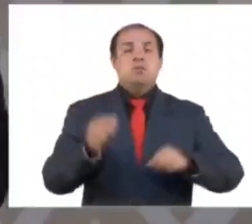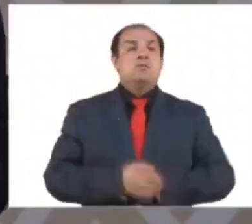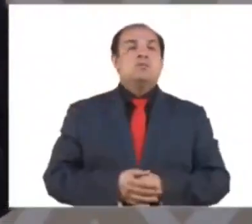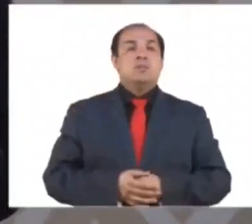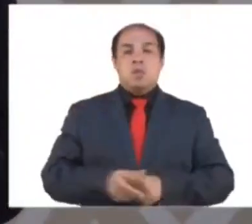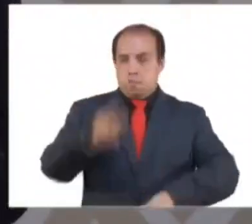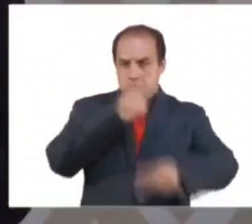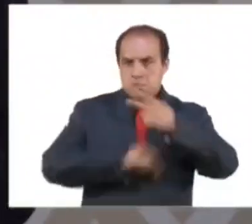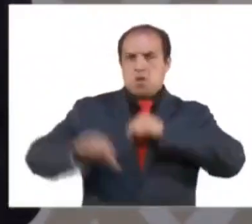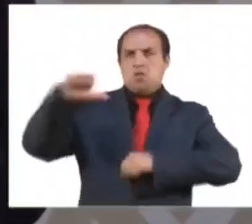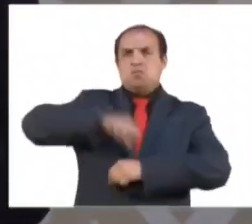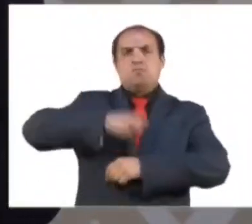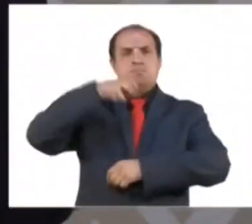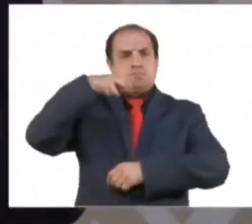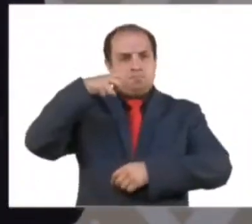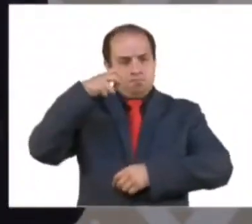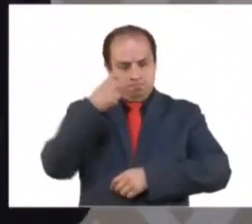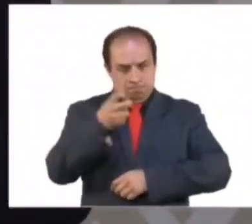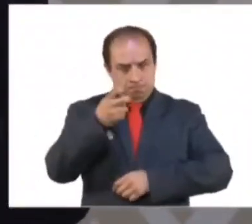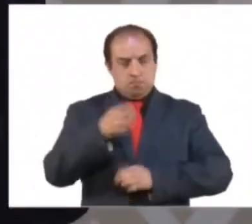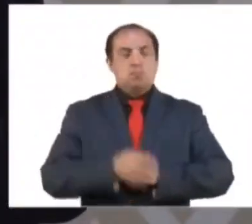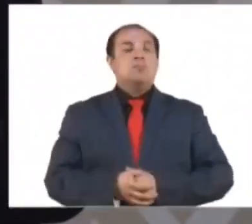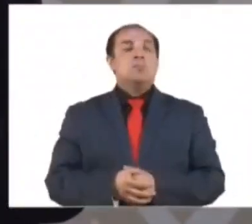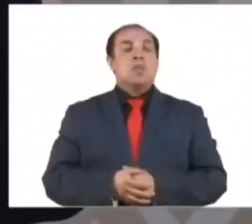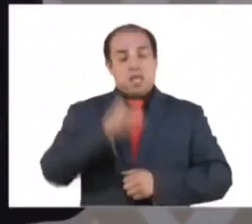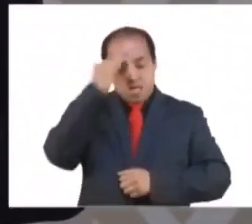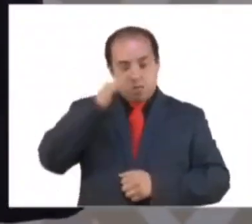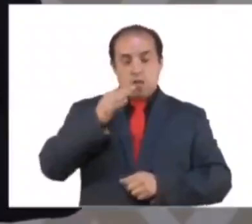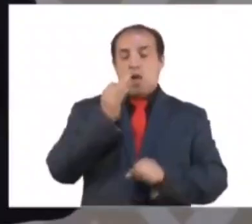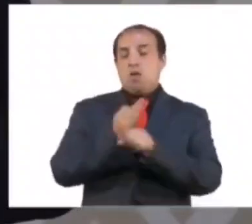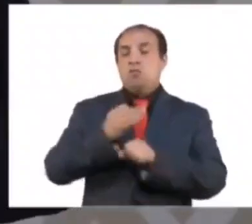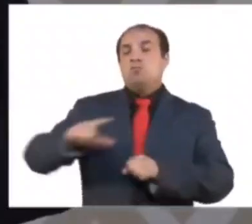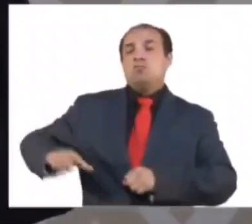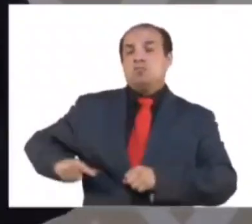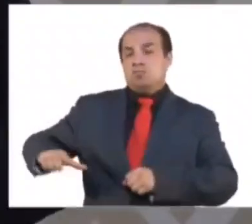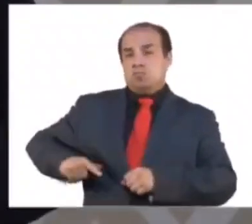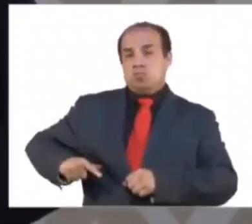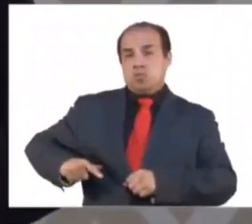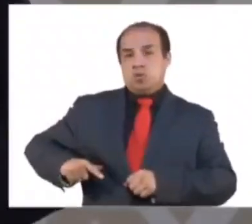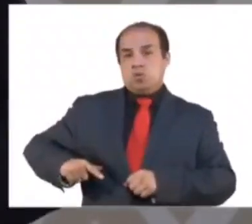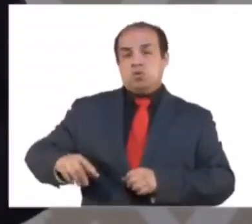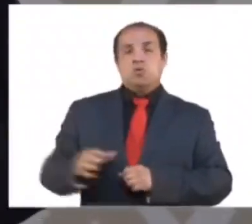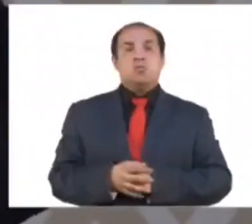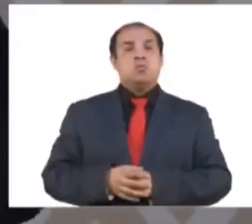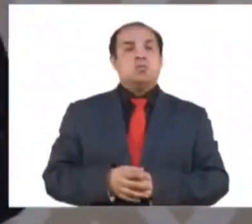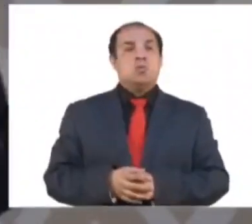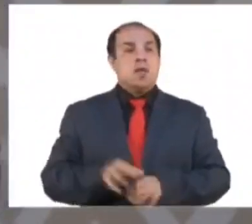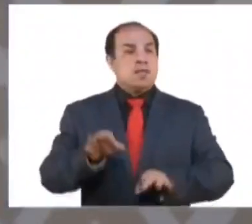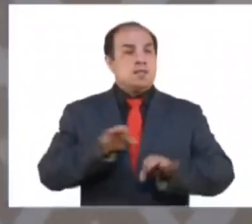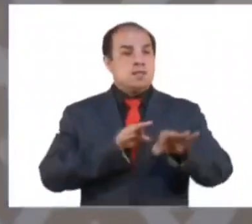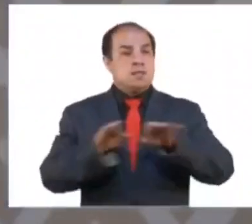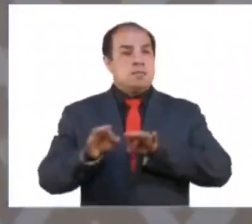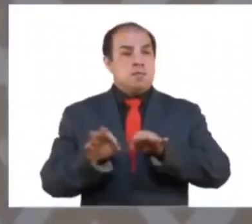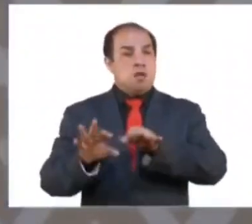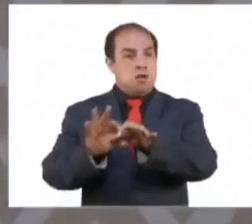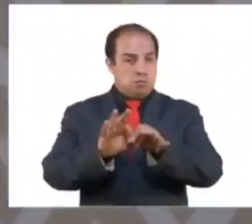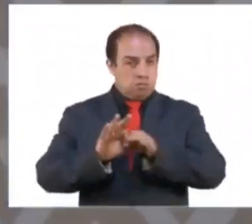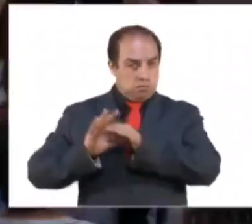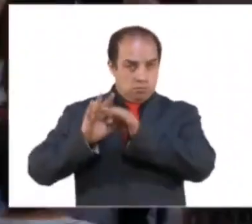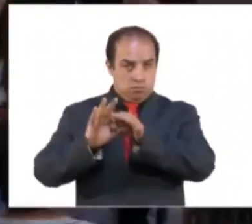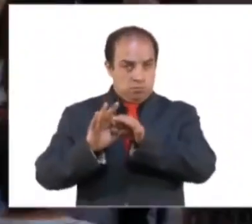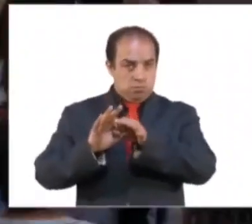estamos aquí, porque sabemos que este gobierno, o más bien estos gobiernos que están trabajando en